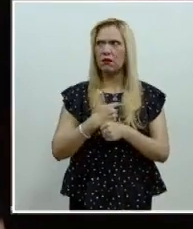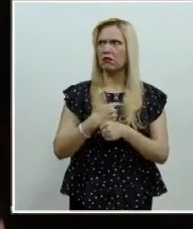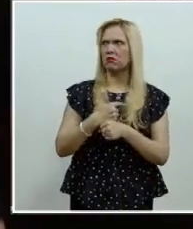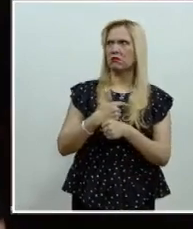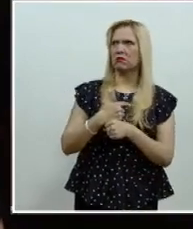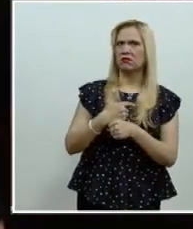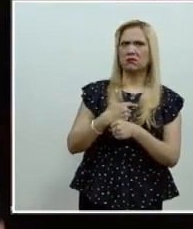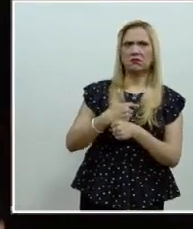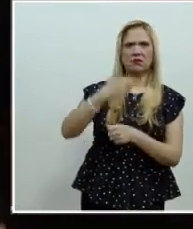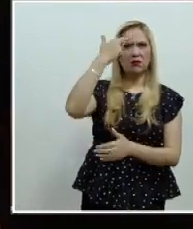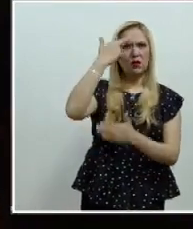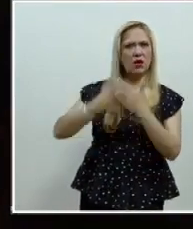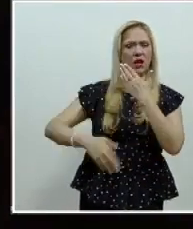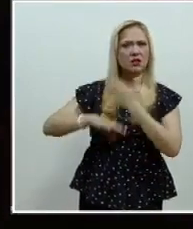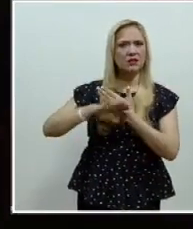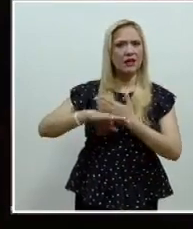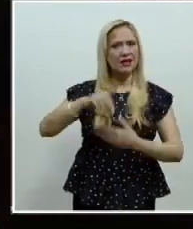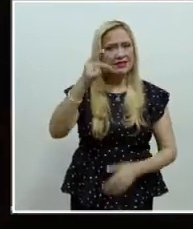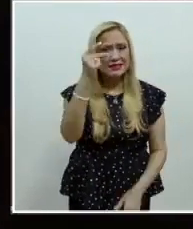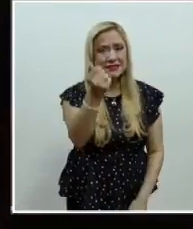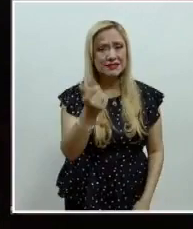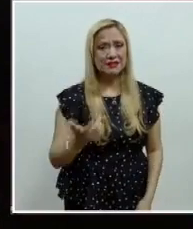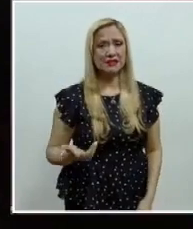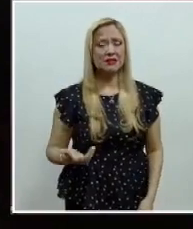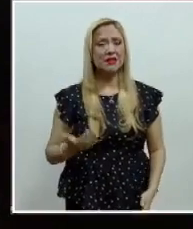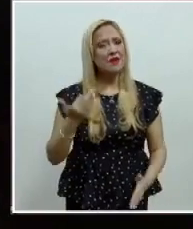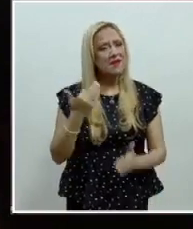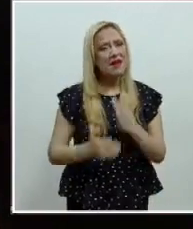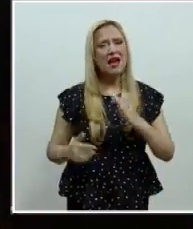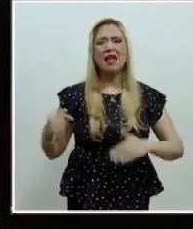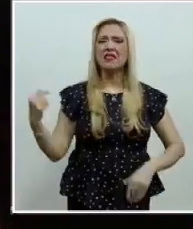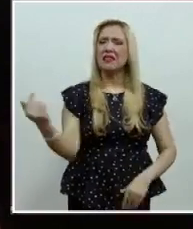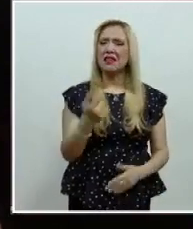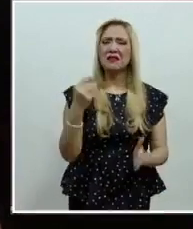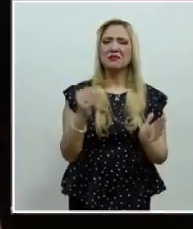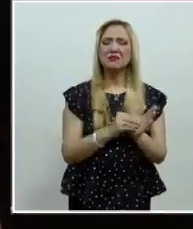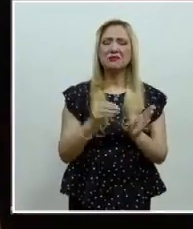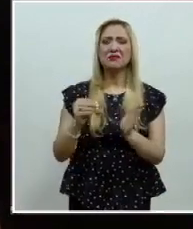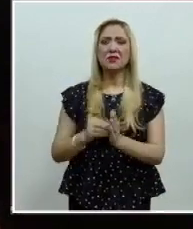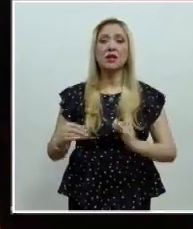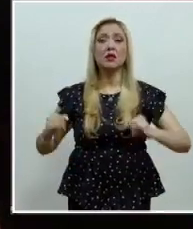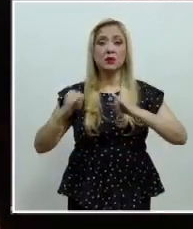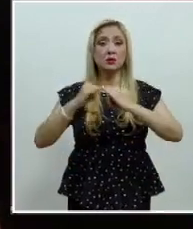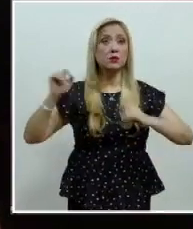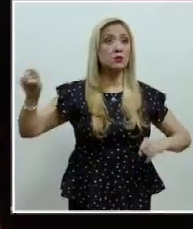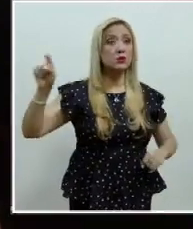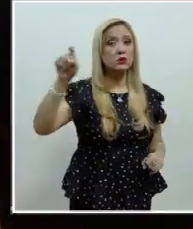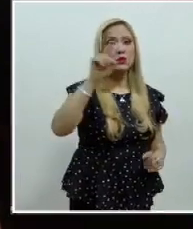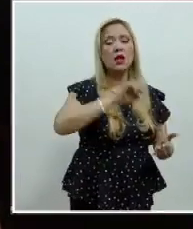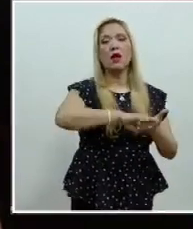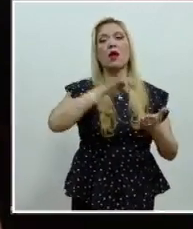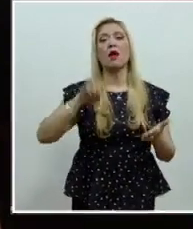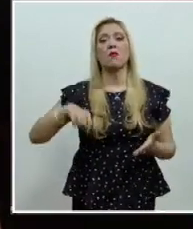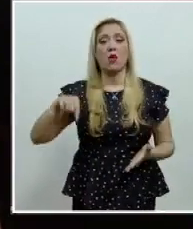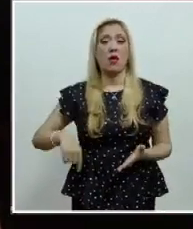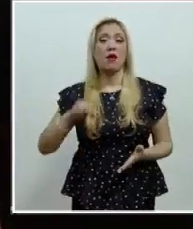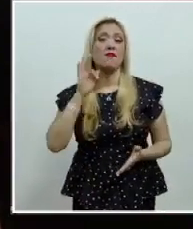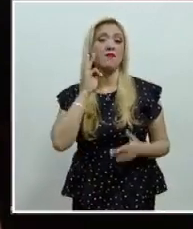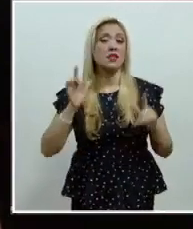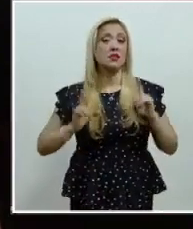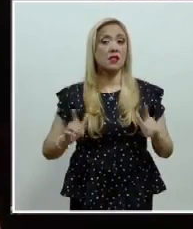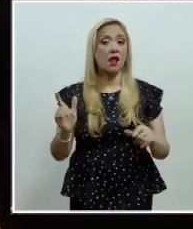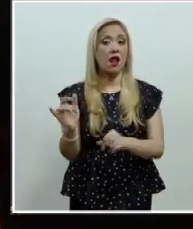violencia, ¿no? Mucho nos falta como sociedad, ¿sí? Pero a las instituciones como las fiscalías, ¿no? Nos